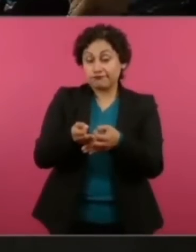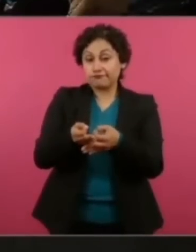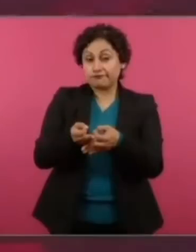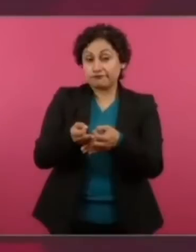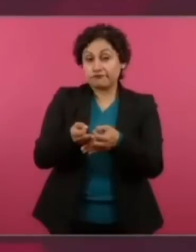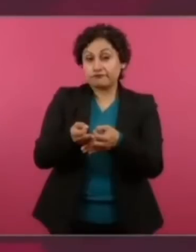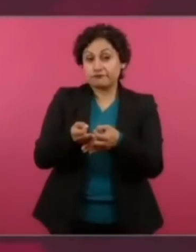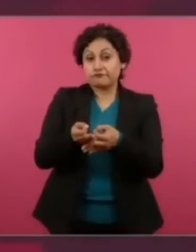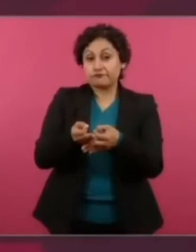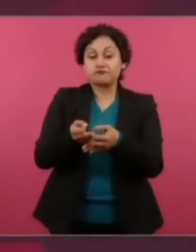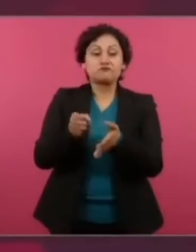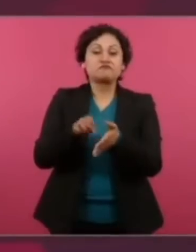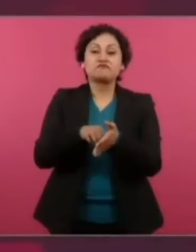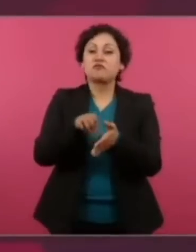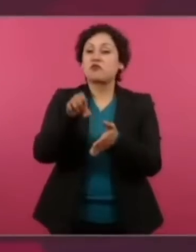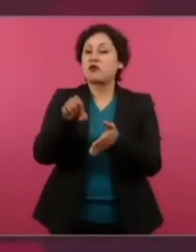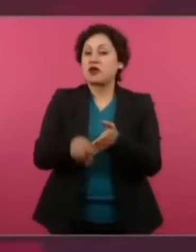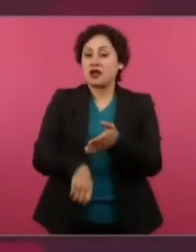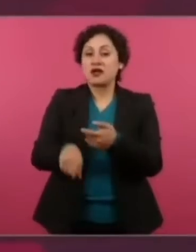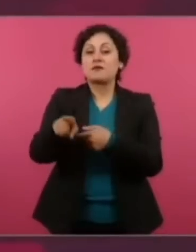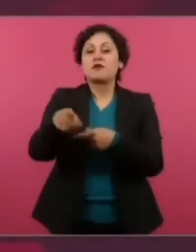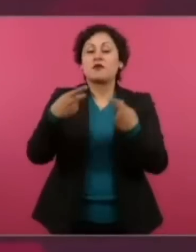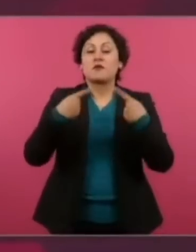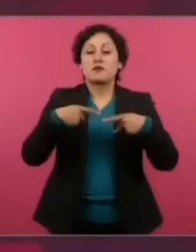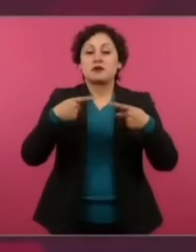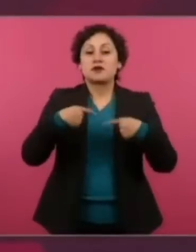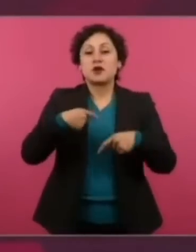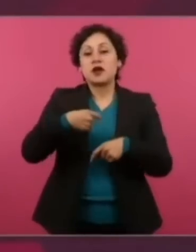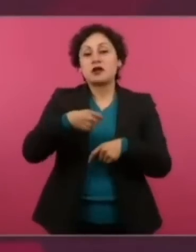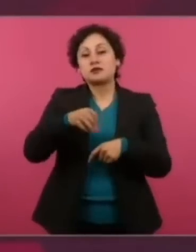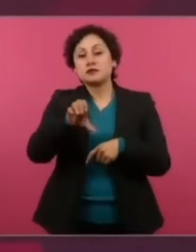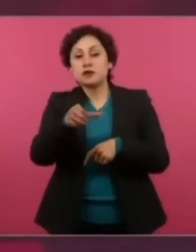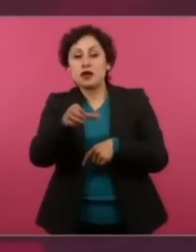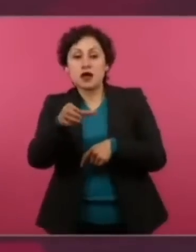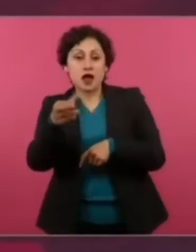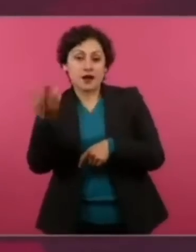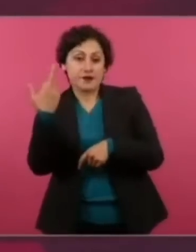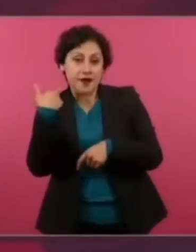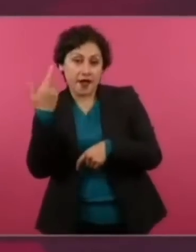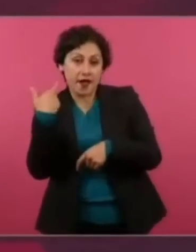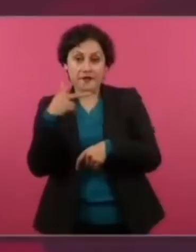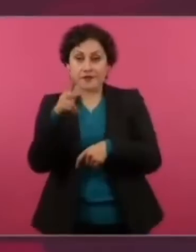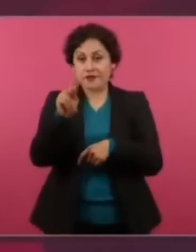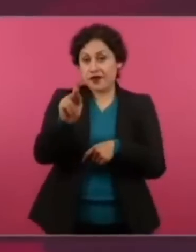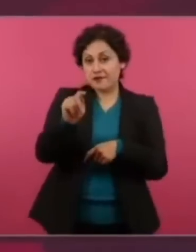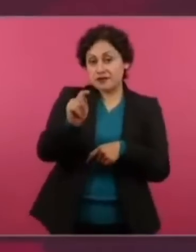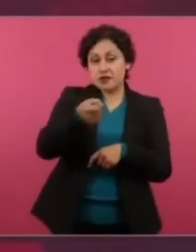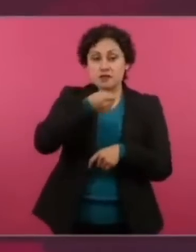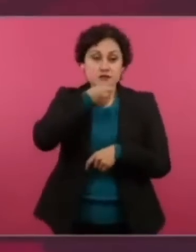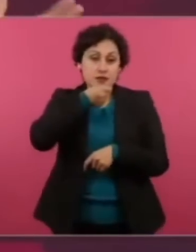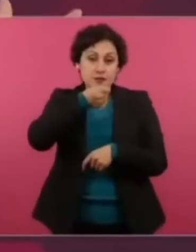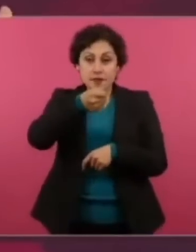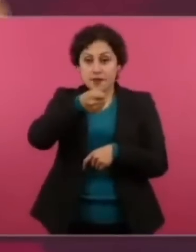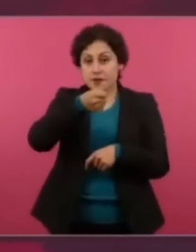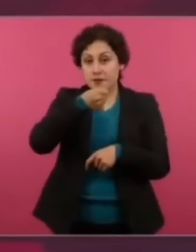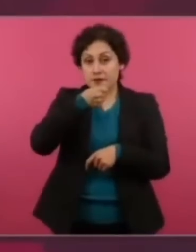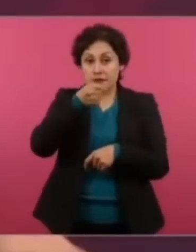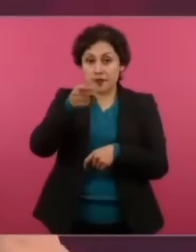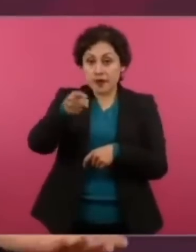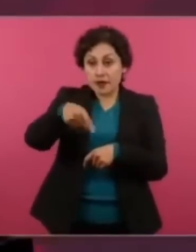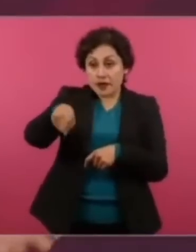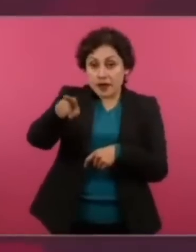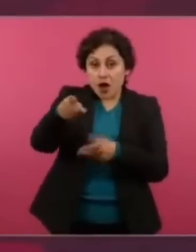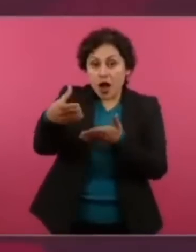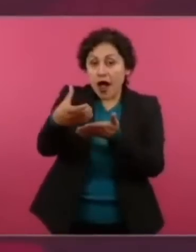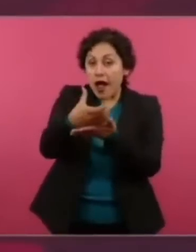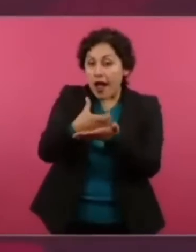Estos conductores de radio, de televisión, periodistas, ganan 20 veces más que lo que